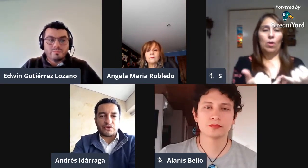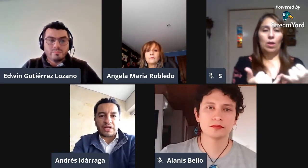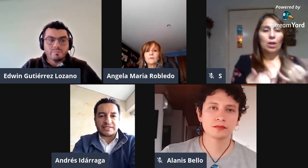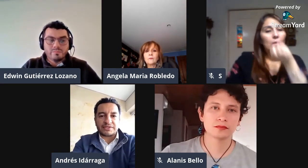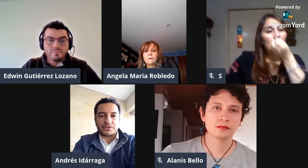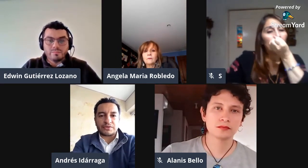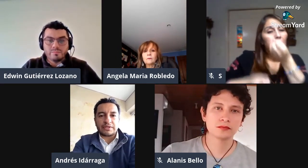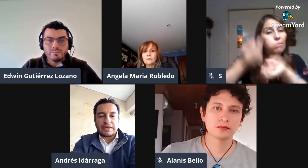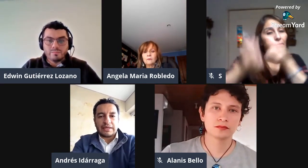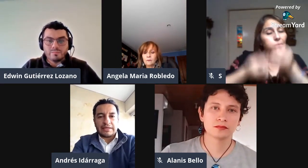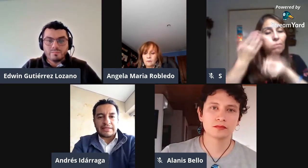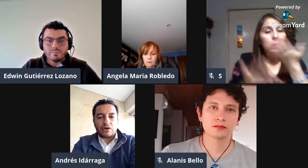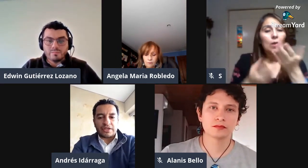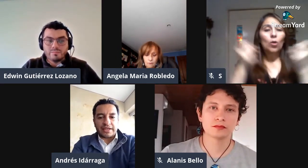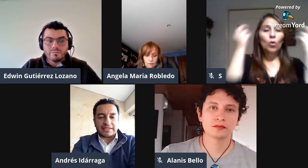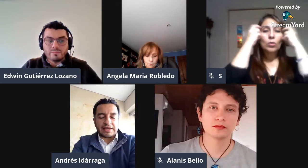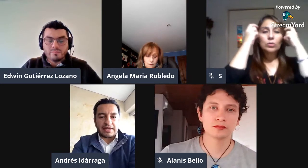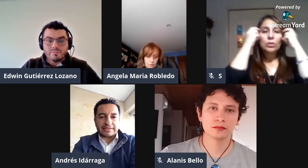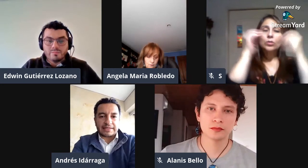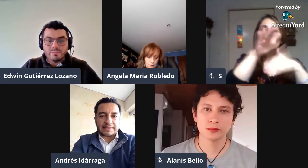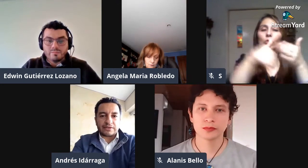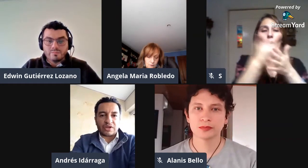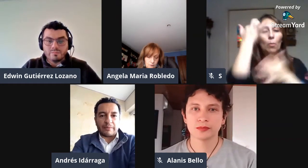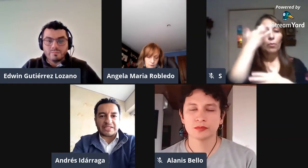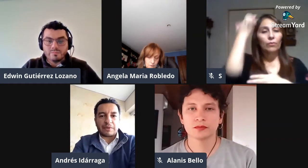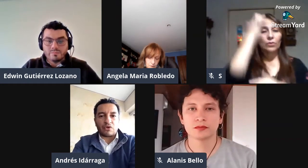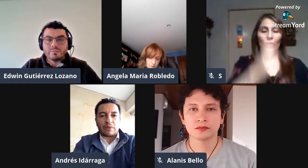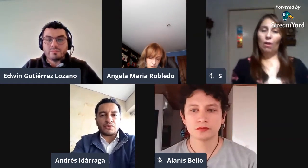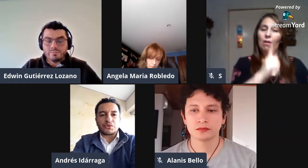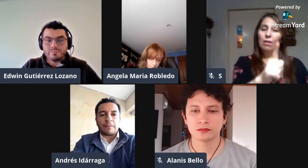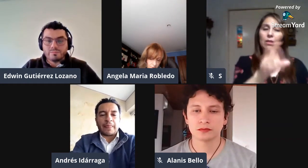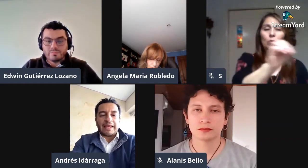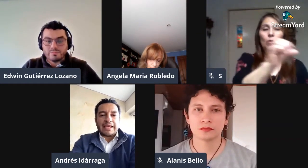la profesionalización de los líderes y lideresas es de lo que